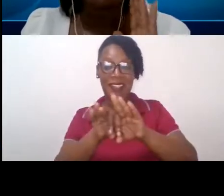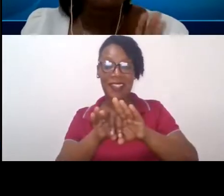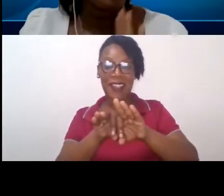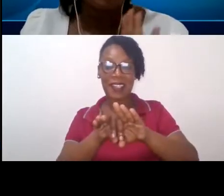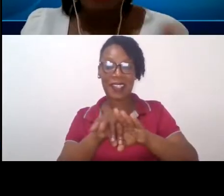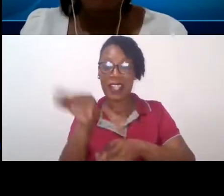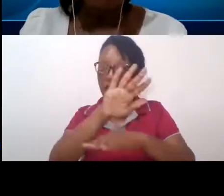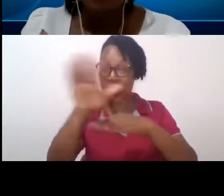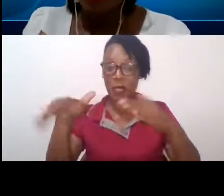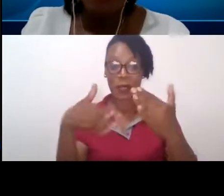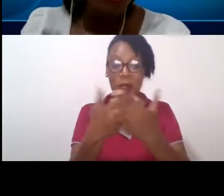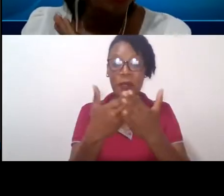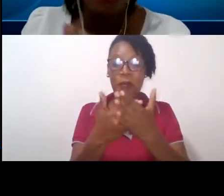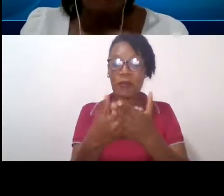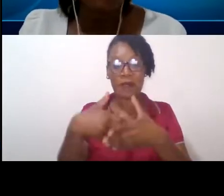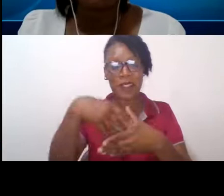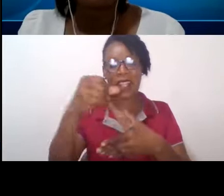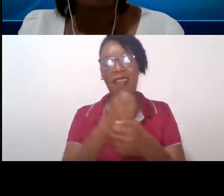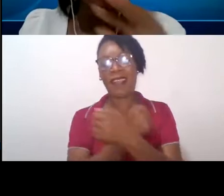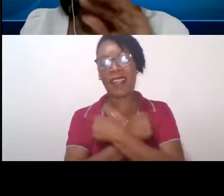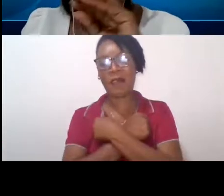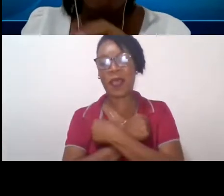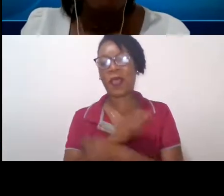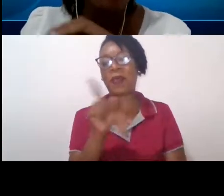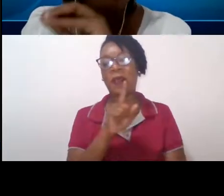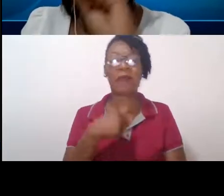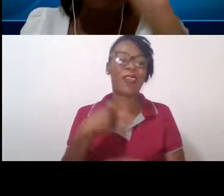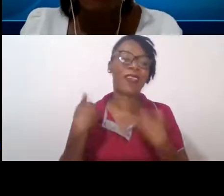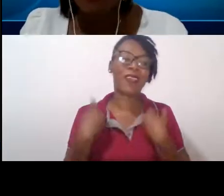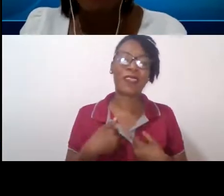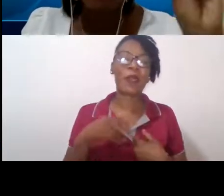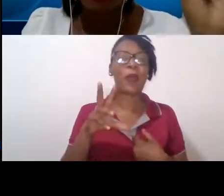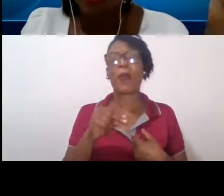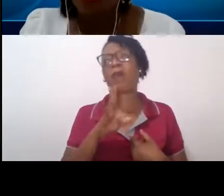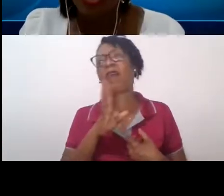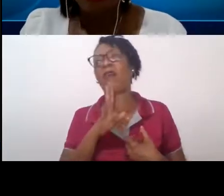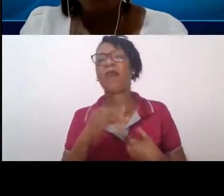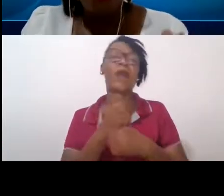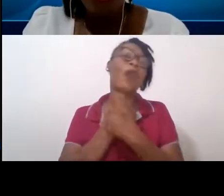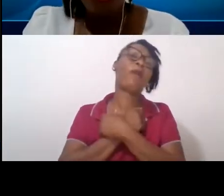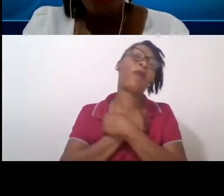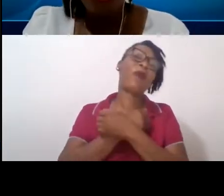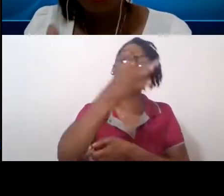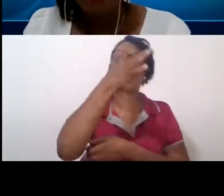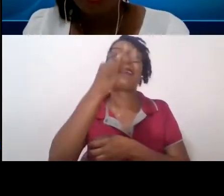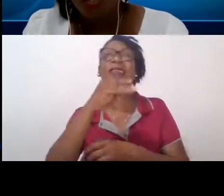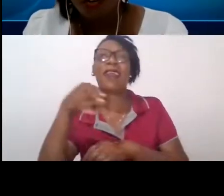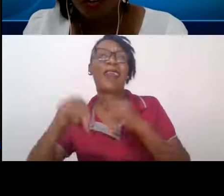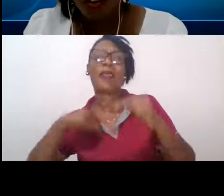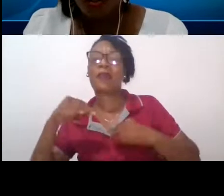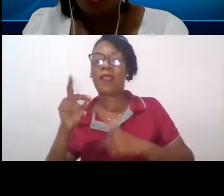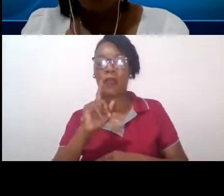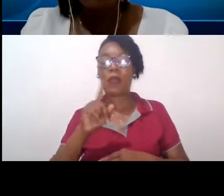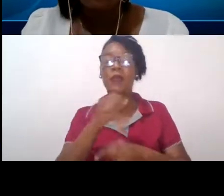que todo salga del amor. Y siempre lo he dicho y no me voy a cansar, porque yo no hablo de un amor ideal de telenovela. Yo hablo de un amor que es